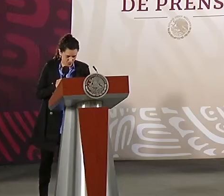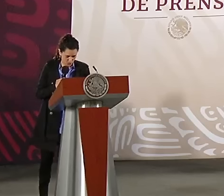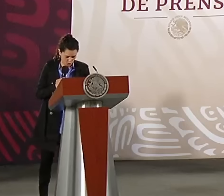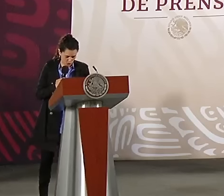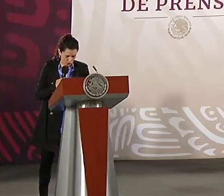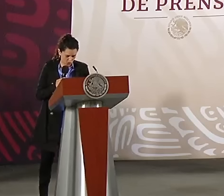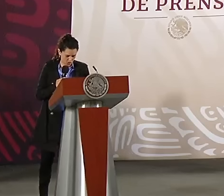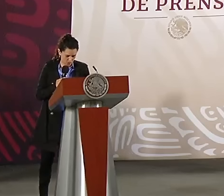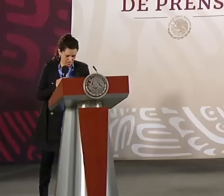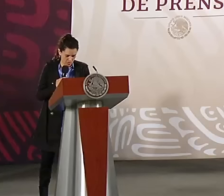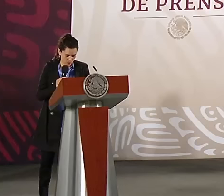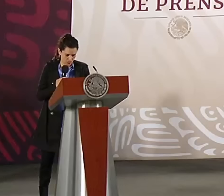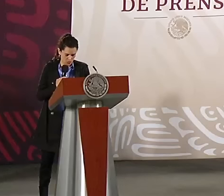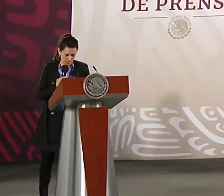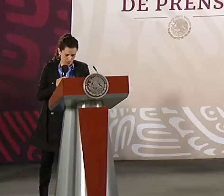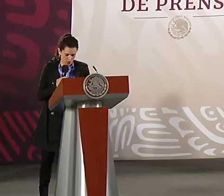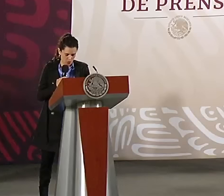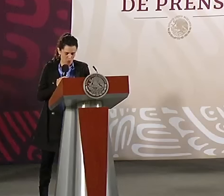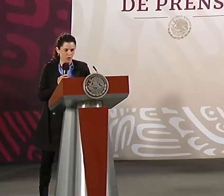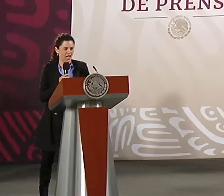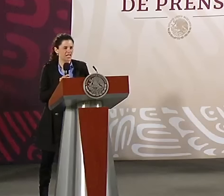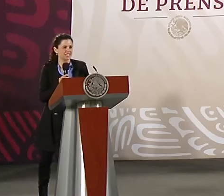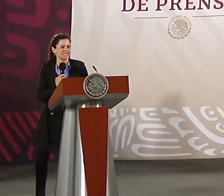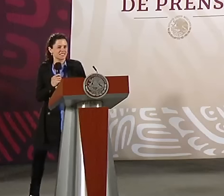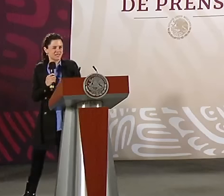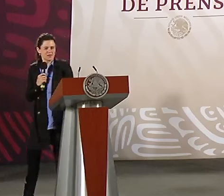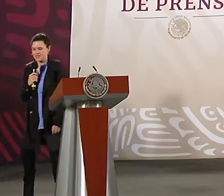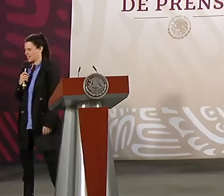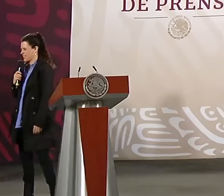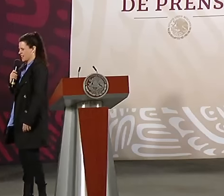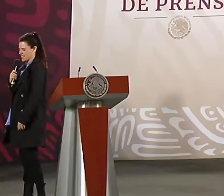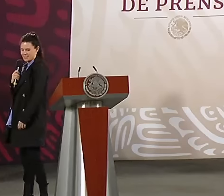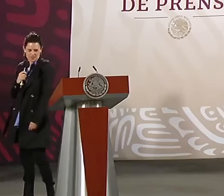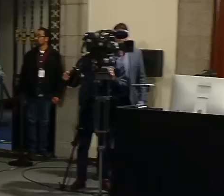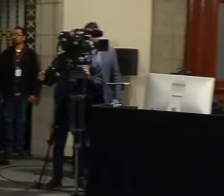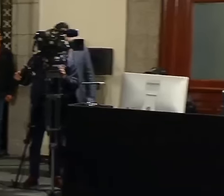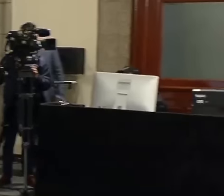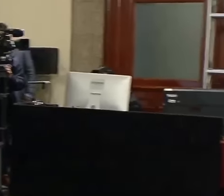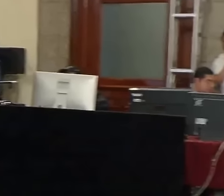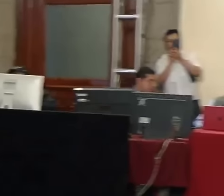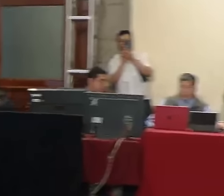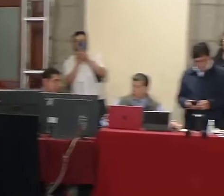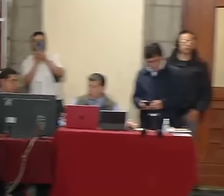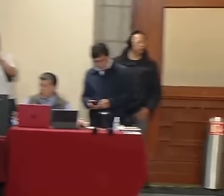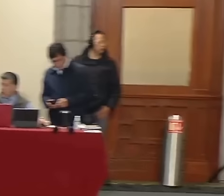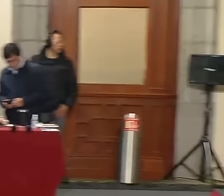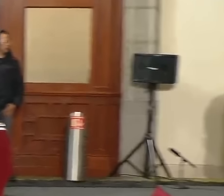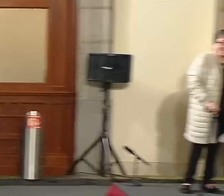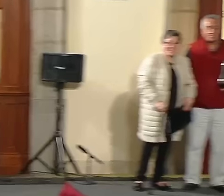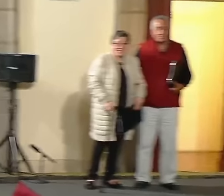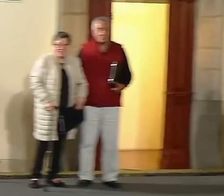Está con nosotros también Luis Leonardo Morales. Adelante.